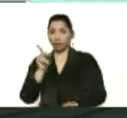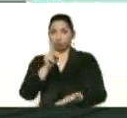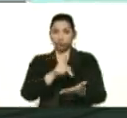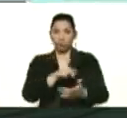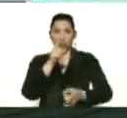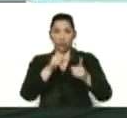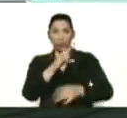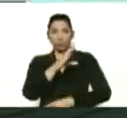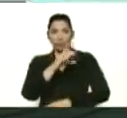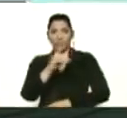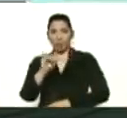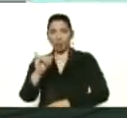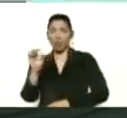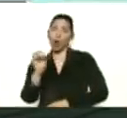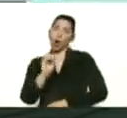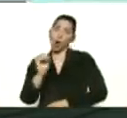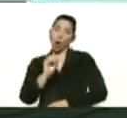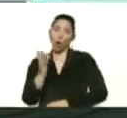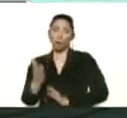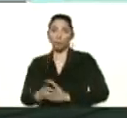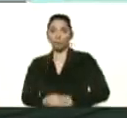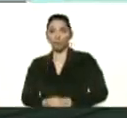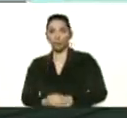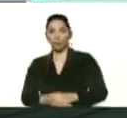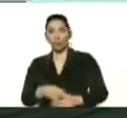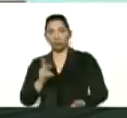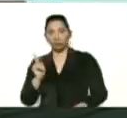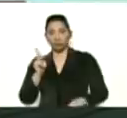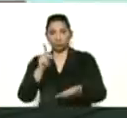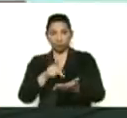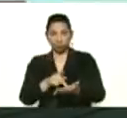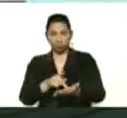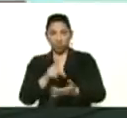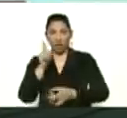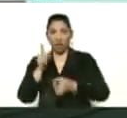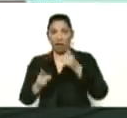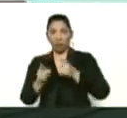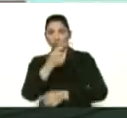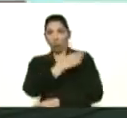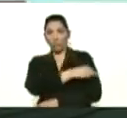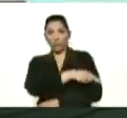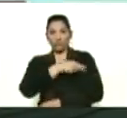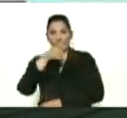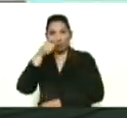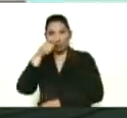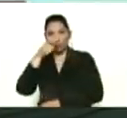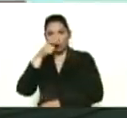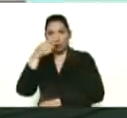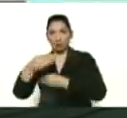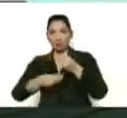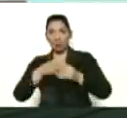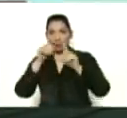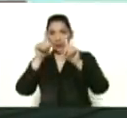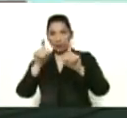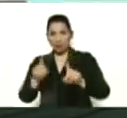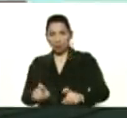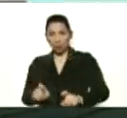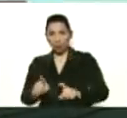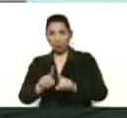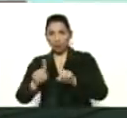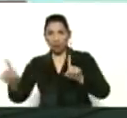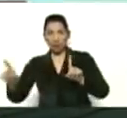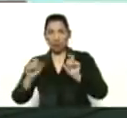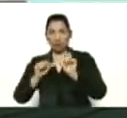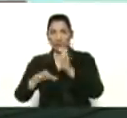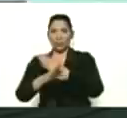centros diagnósticos o hubiera acudido a algún hospital centinela, se le hace el diagnóstico, se aísla y se